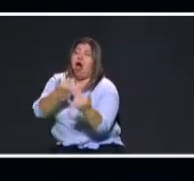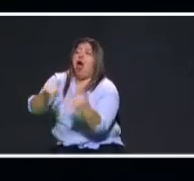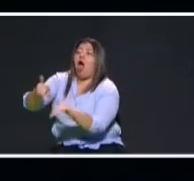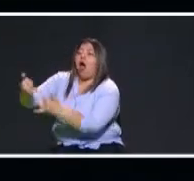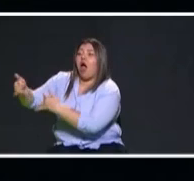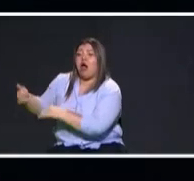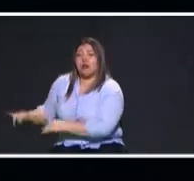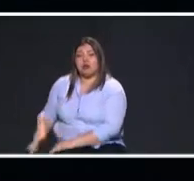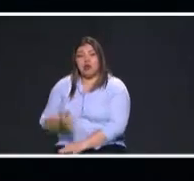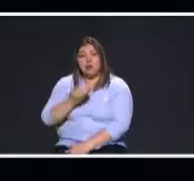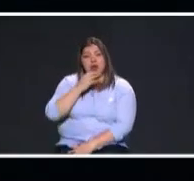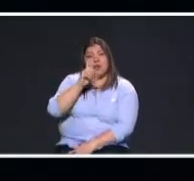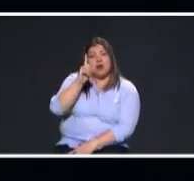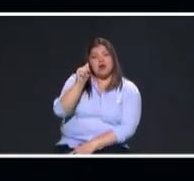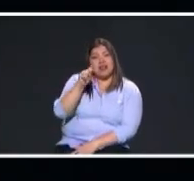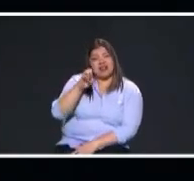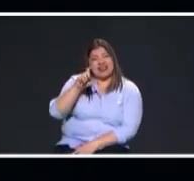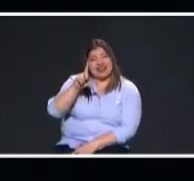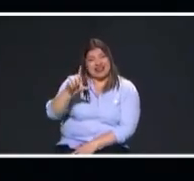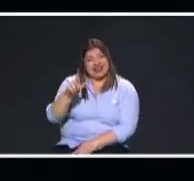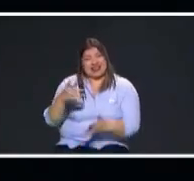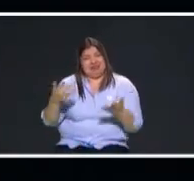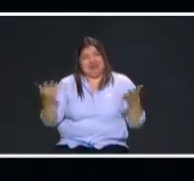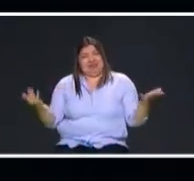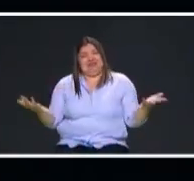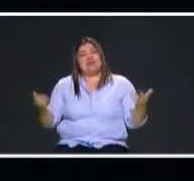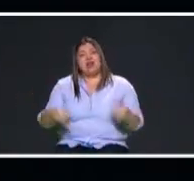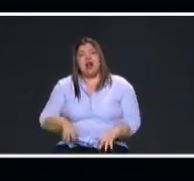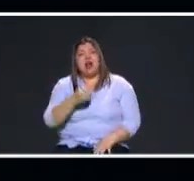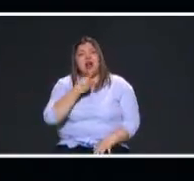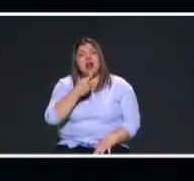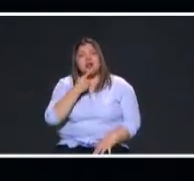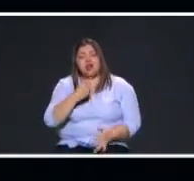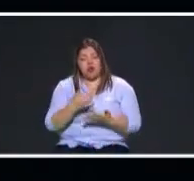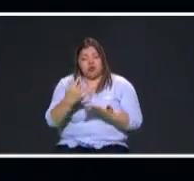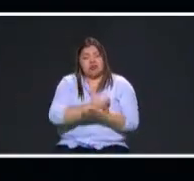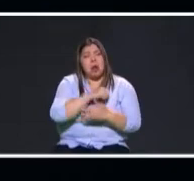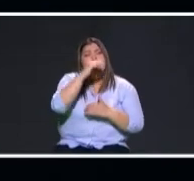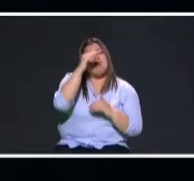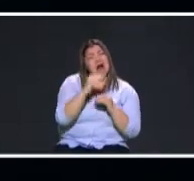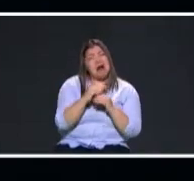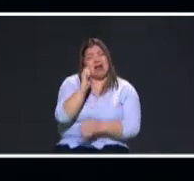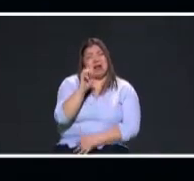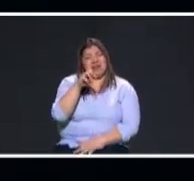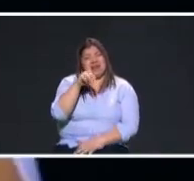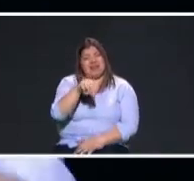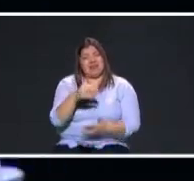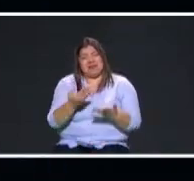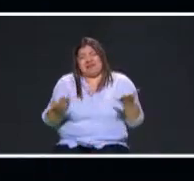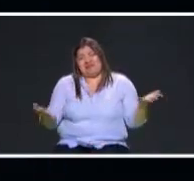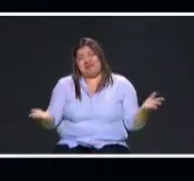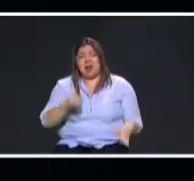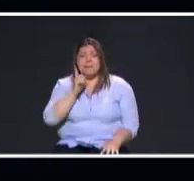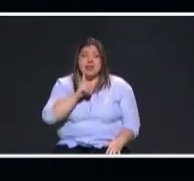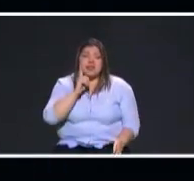por ejemplo daniel él decidió acoger las las las tarifas de pm eso es sacrificar ituango eso es